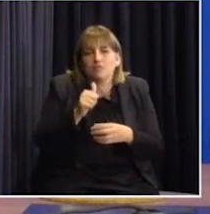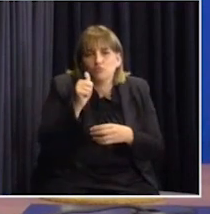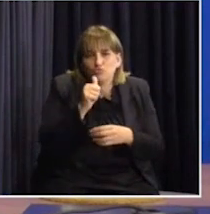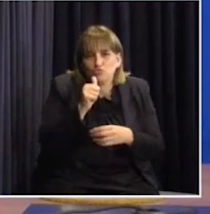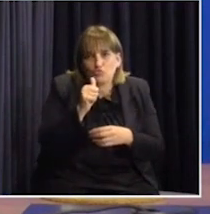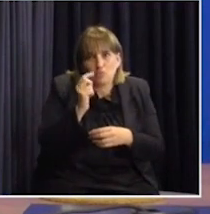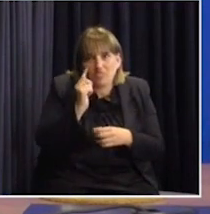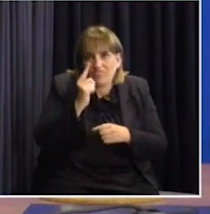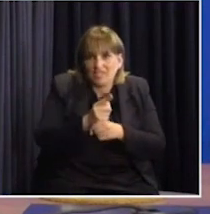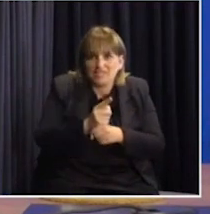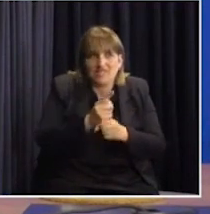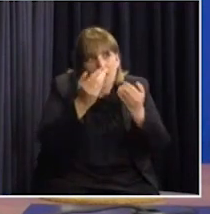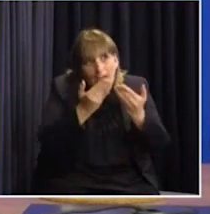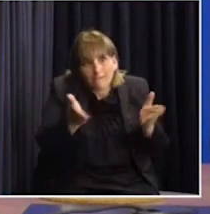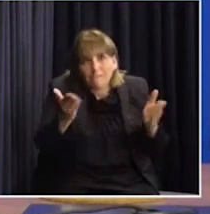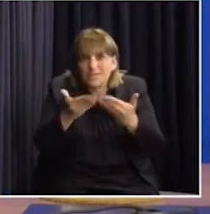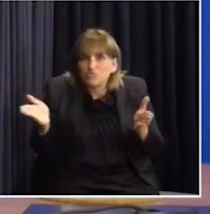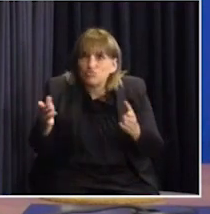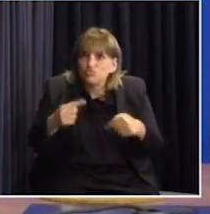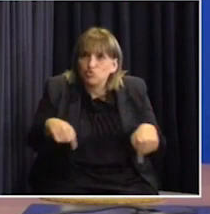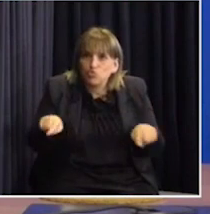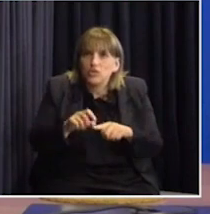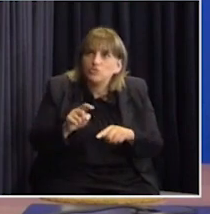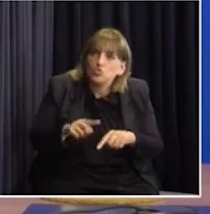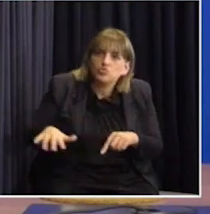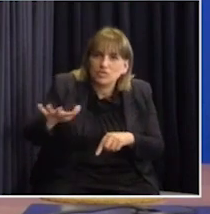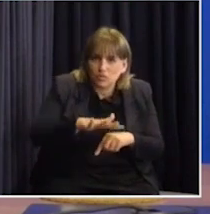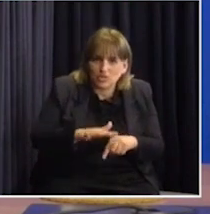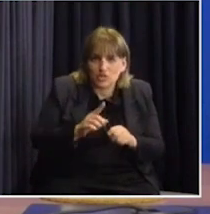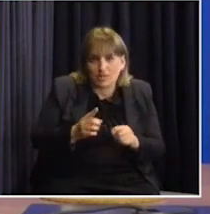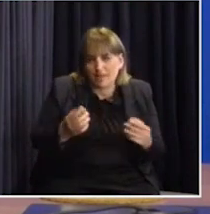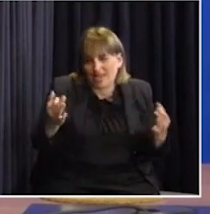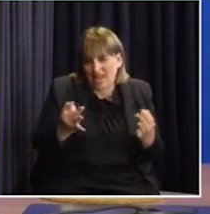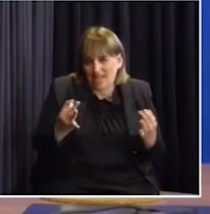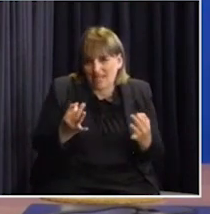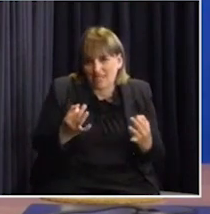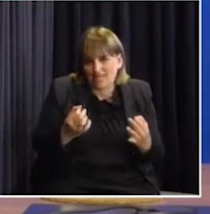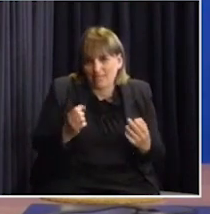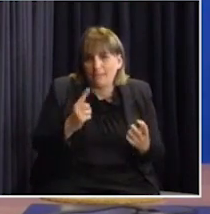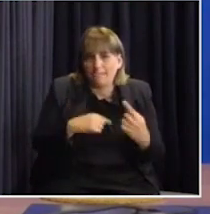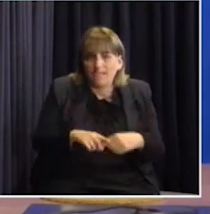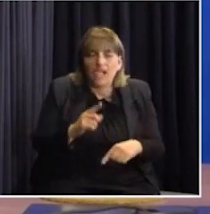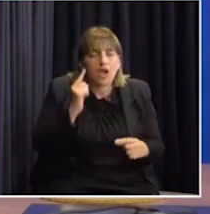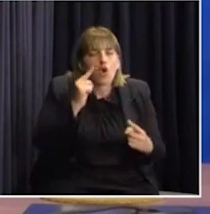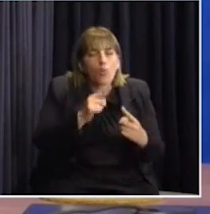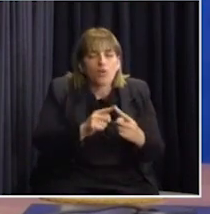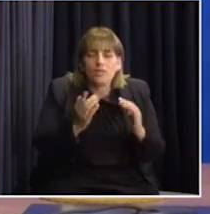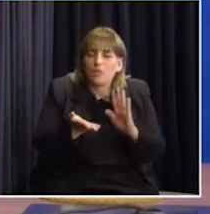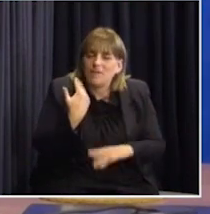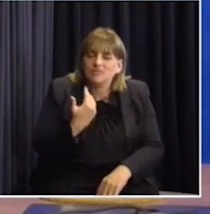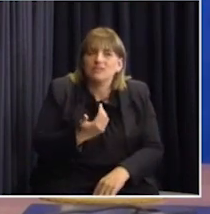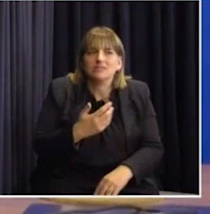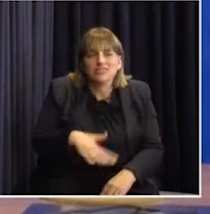y las hagan posible en función de su propio contexto y de la realidad que tienen con foco en la vulnerabilidad como decía